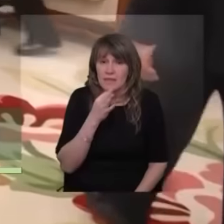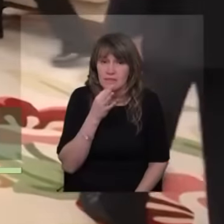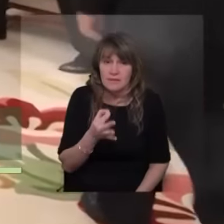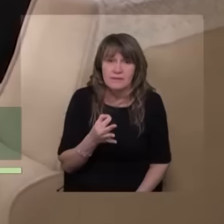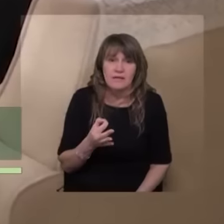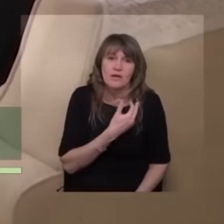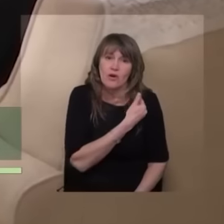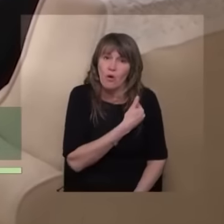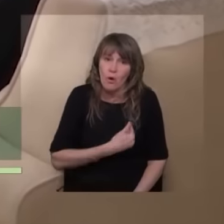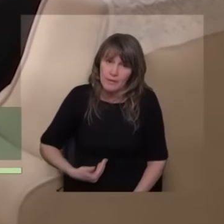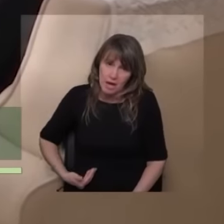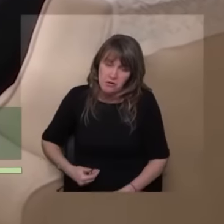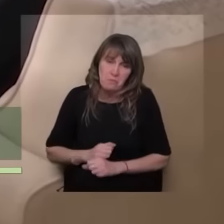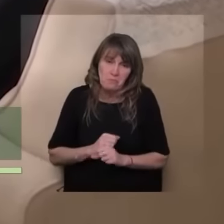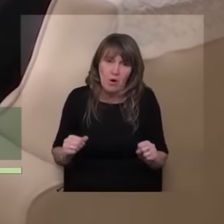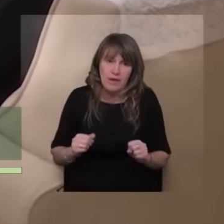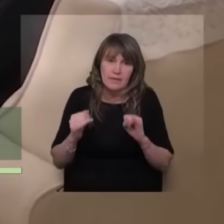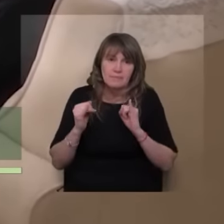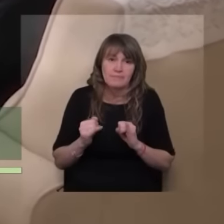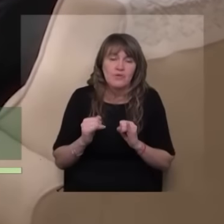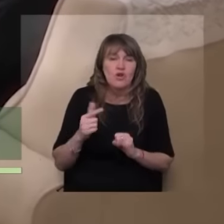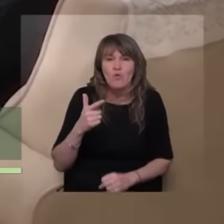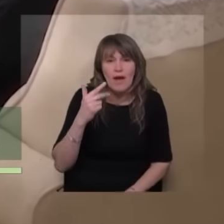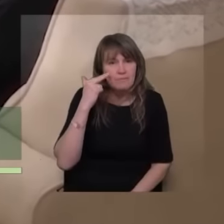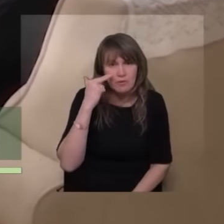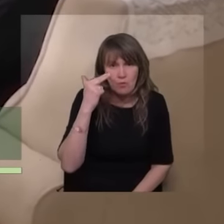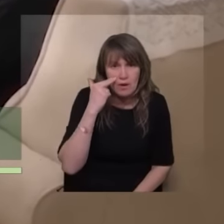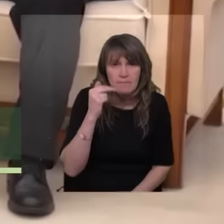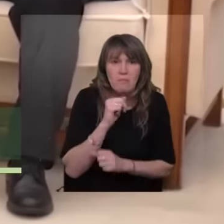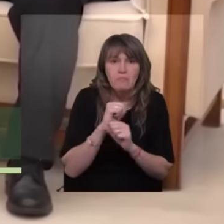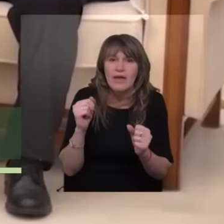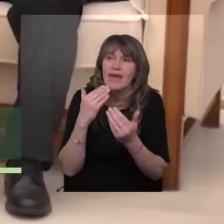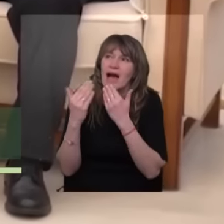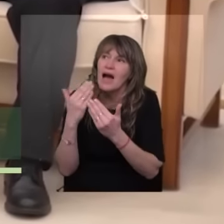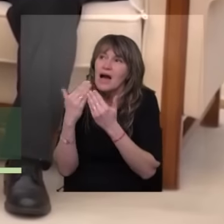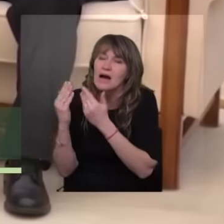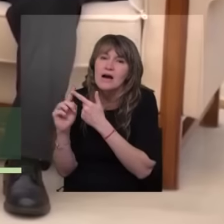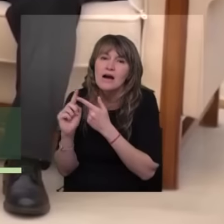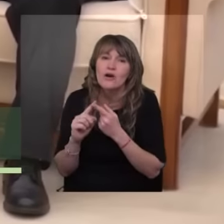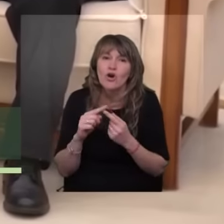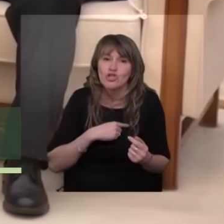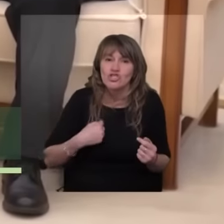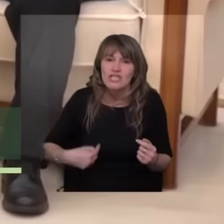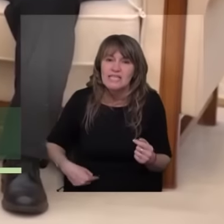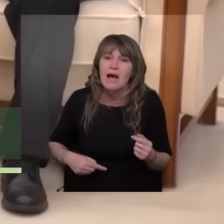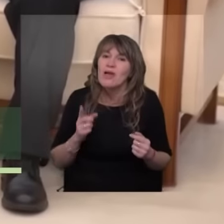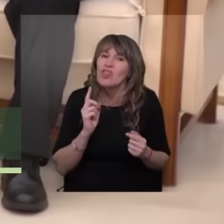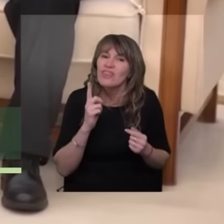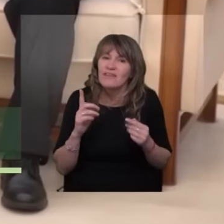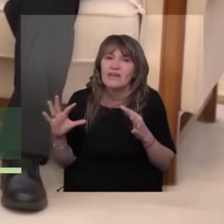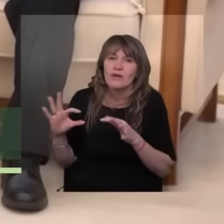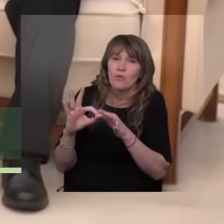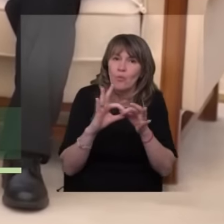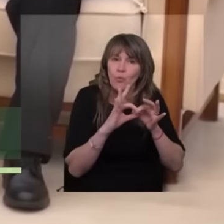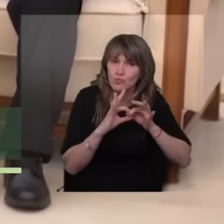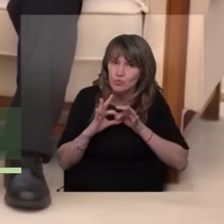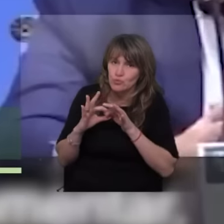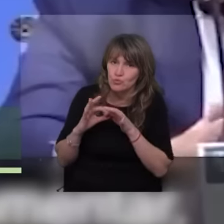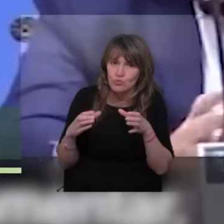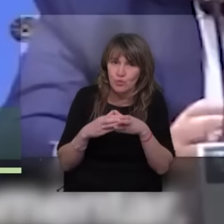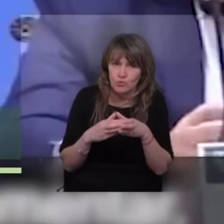gobierno es viable y que no habría ningún problema en abrir conversaciones con China si vamos todos juntos expresó en rueda de prensa la